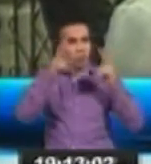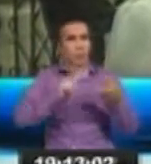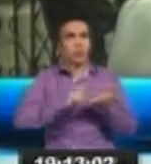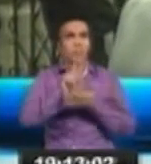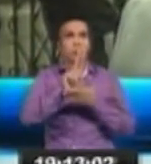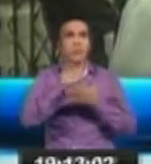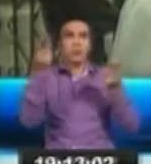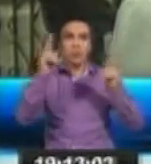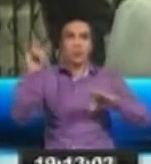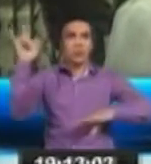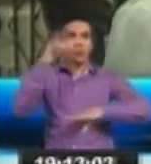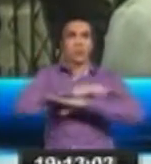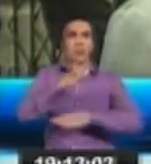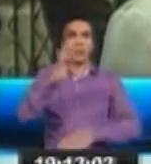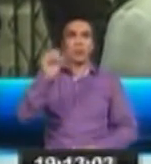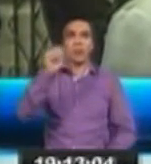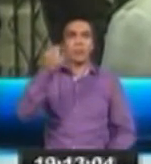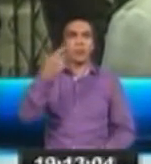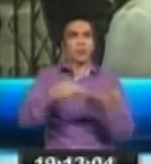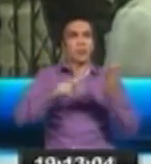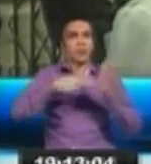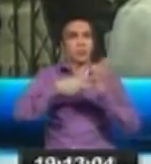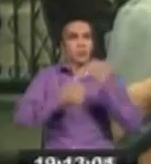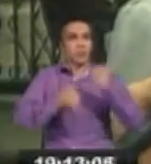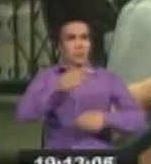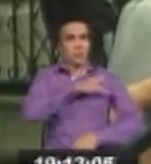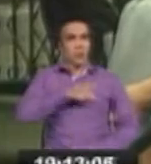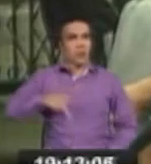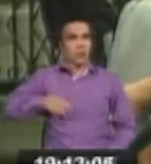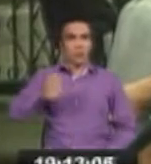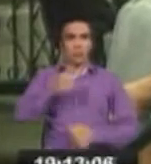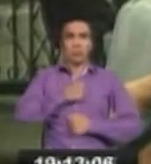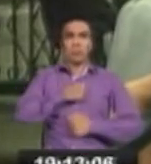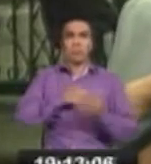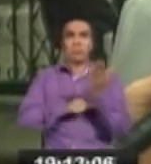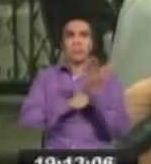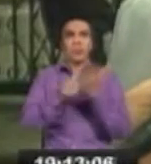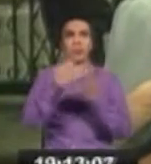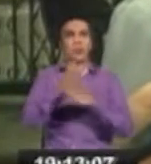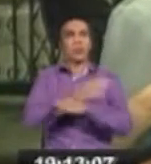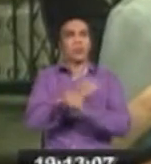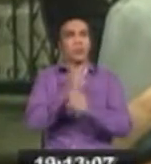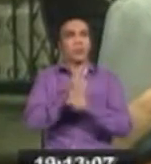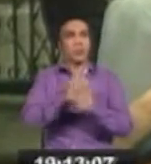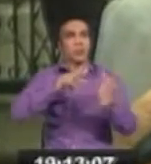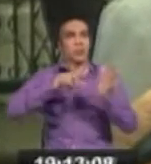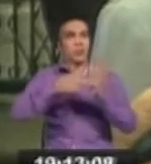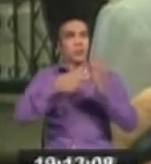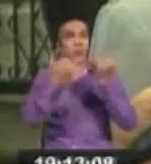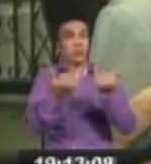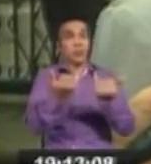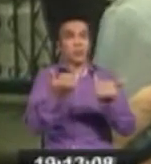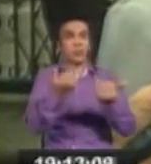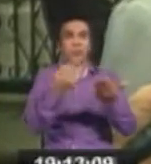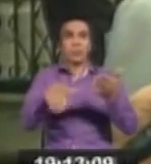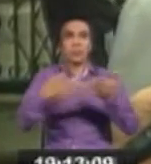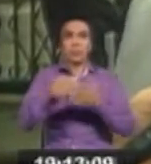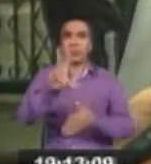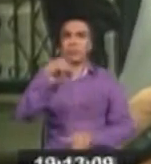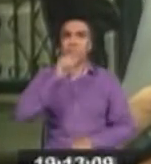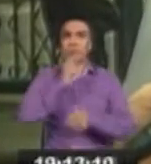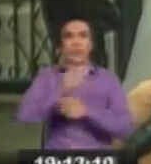los aviones de TAME, como si es que fueran vehículos particulares del ministro de turno. En tal sentido, si bien estos no